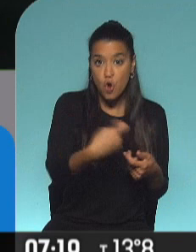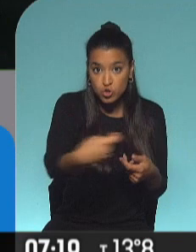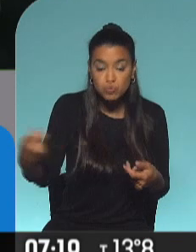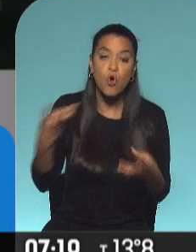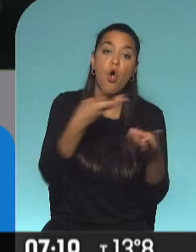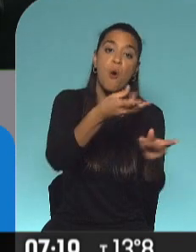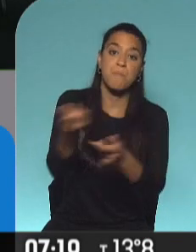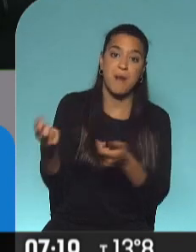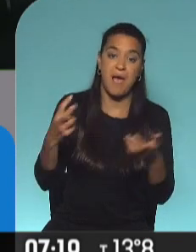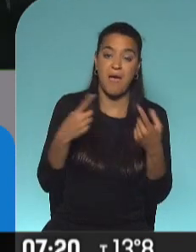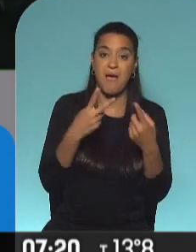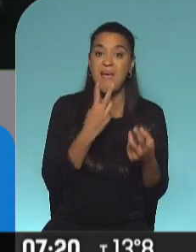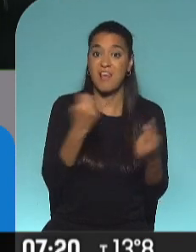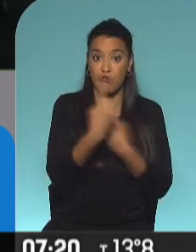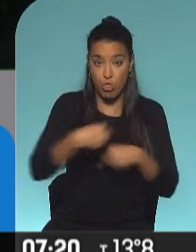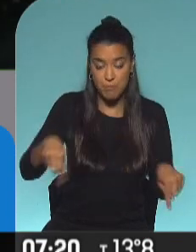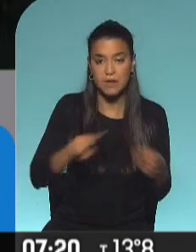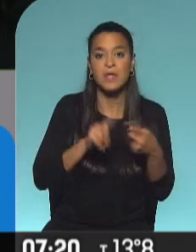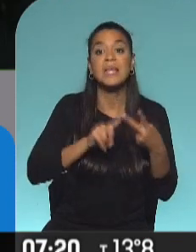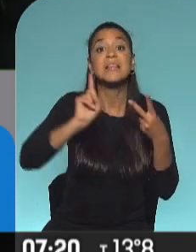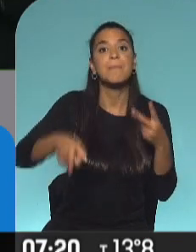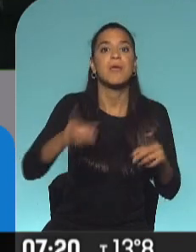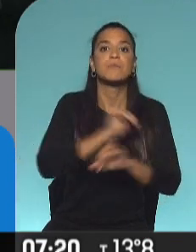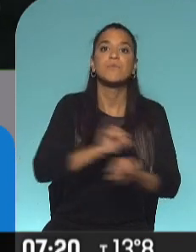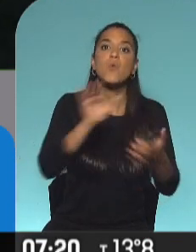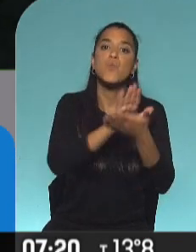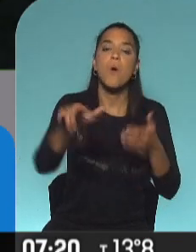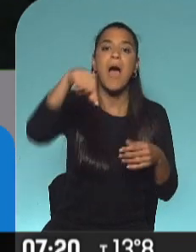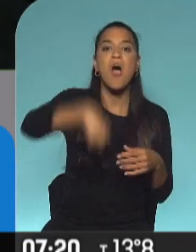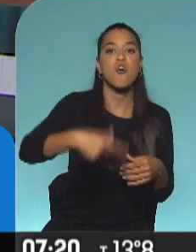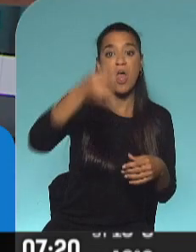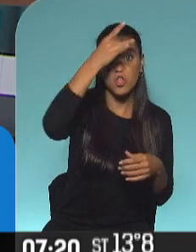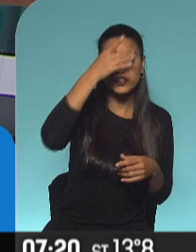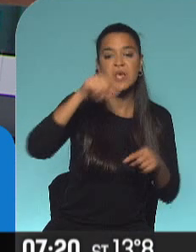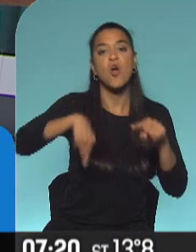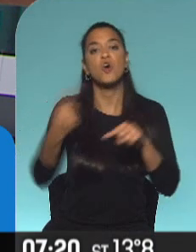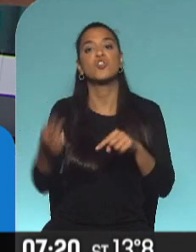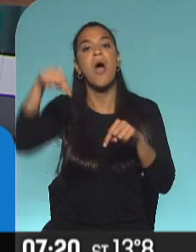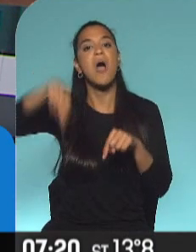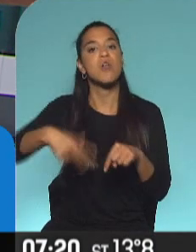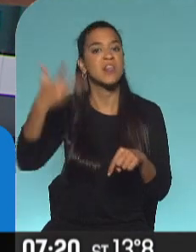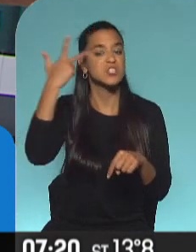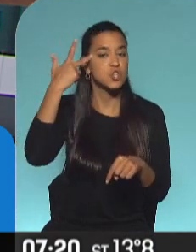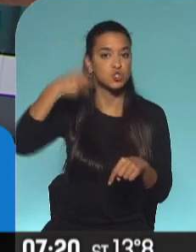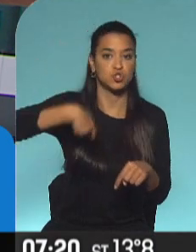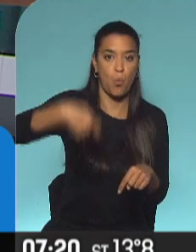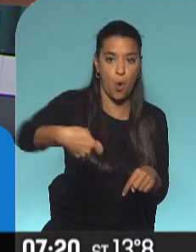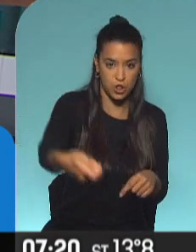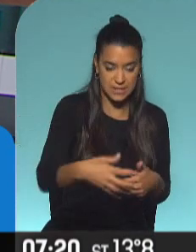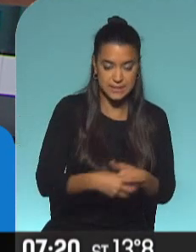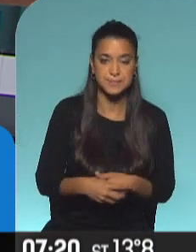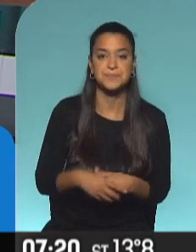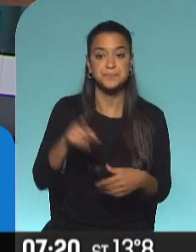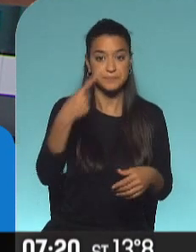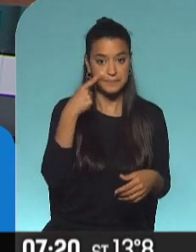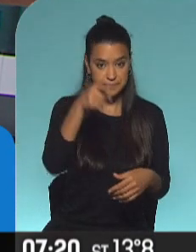compra de electrodomésticos y también se relanzó el Ahora 12 y Ahora 18, que es este programa de 12 cuotas o 18 cuotas.